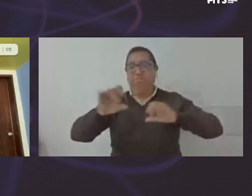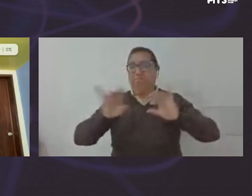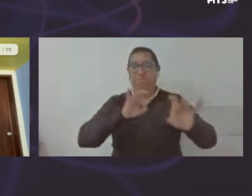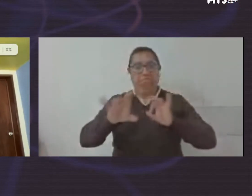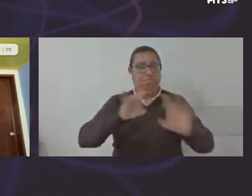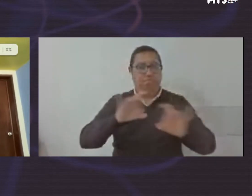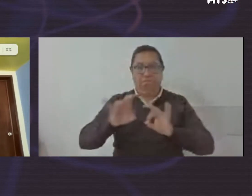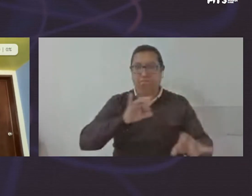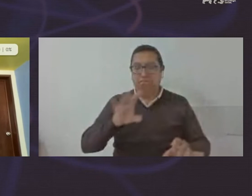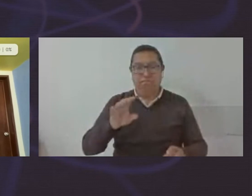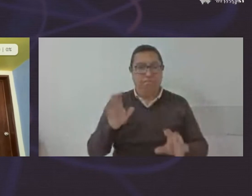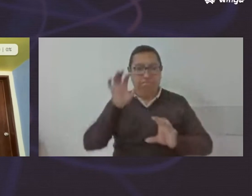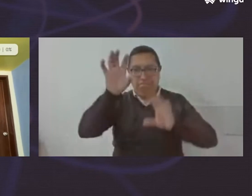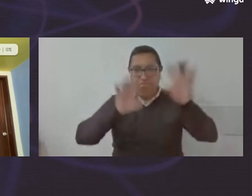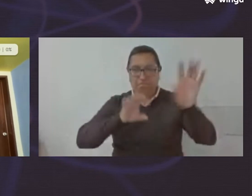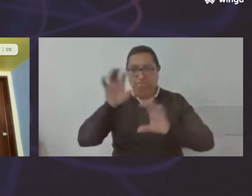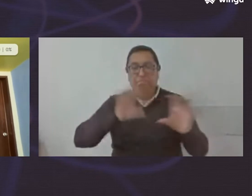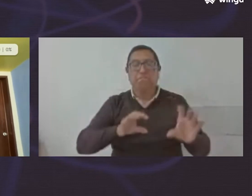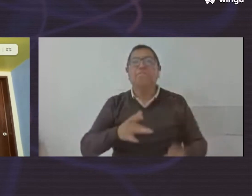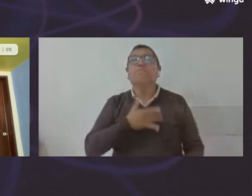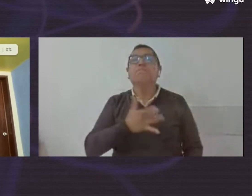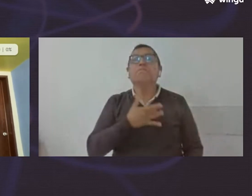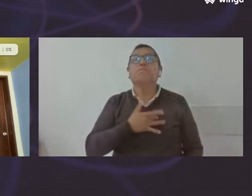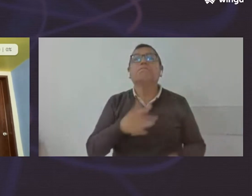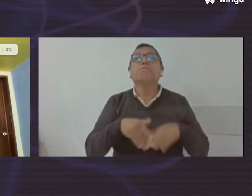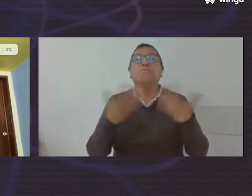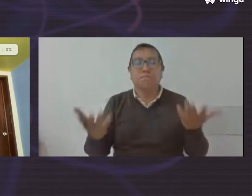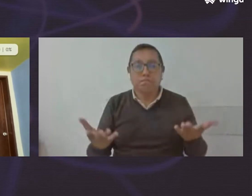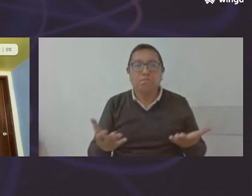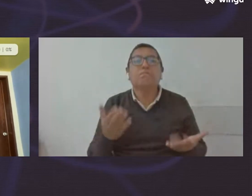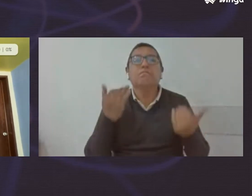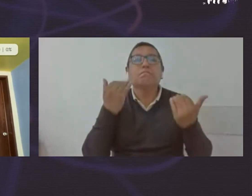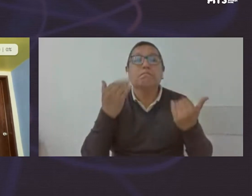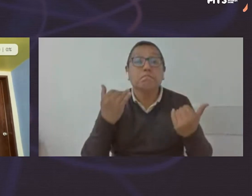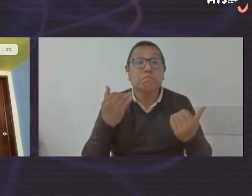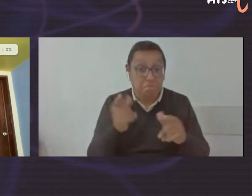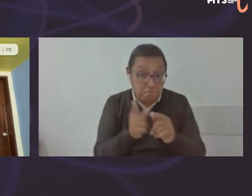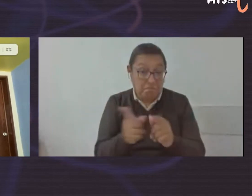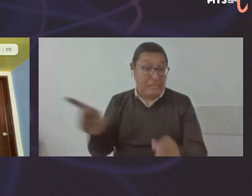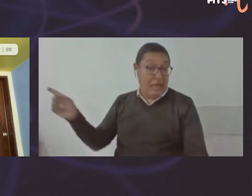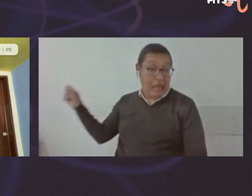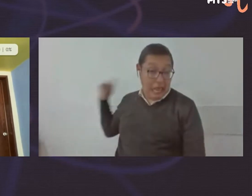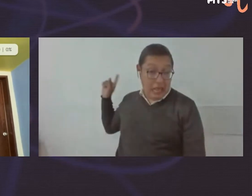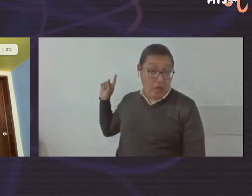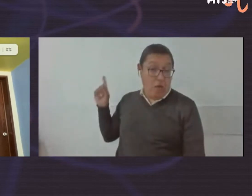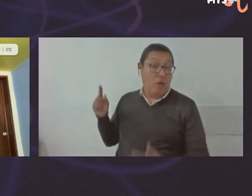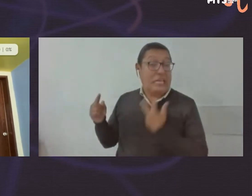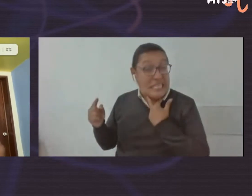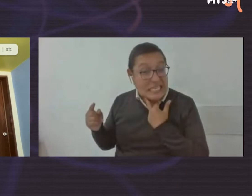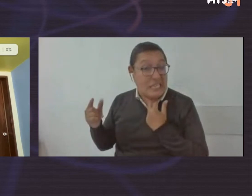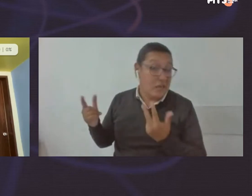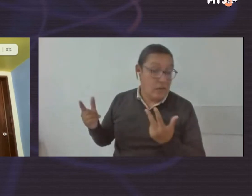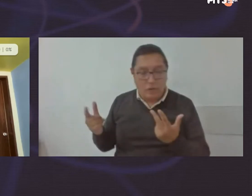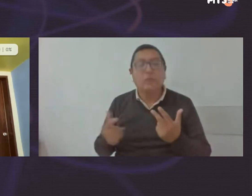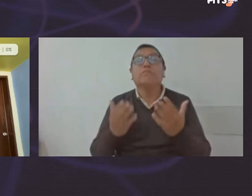quieran, cómo les fue en el ejercicio. Quiero saber si llegaron o no llegaron. Vamos a ver.